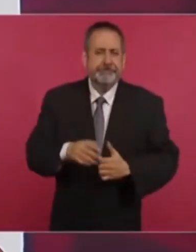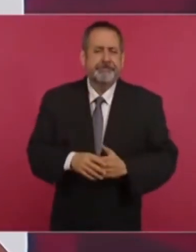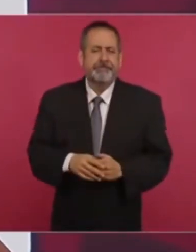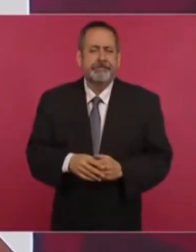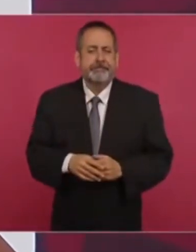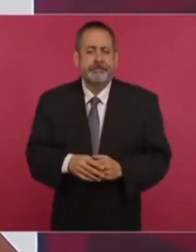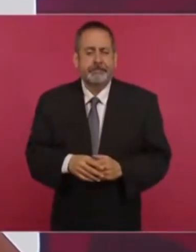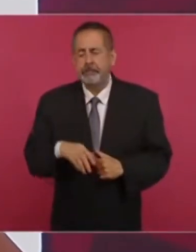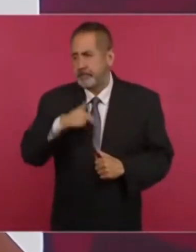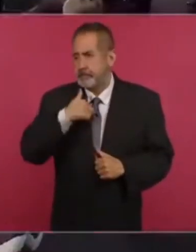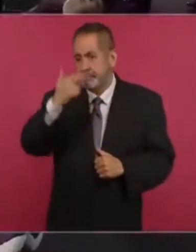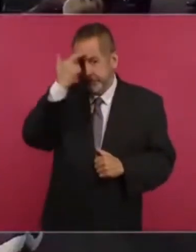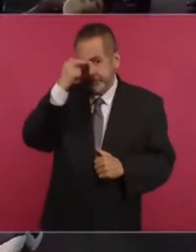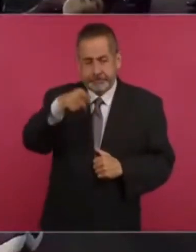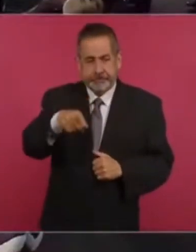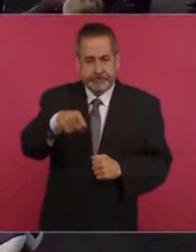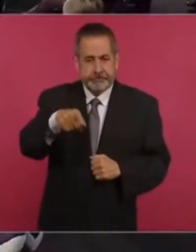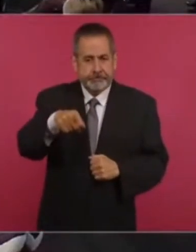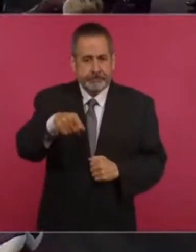cuando estaba